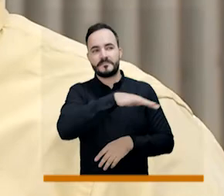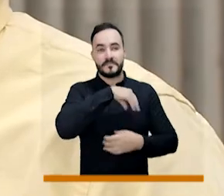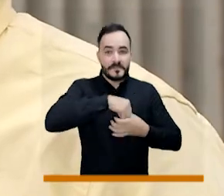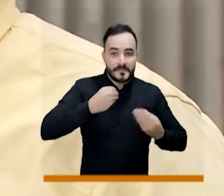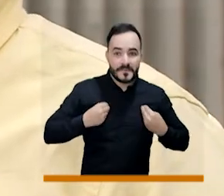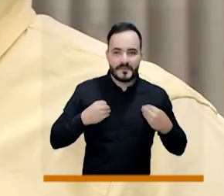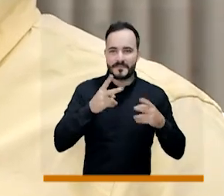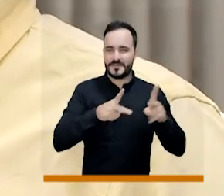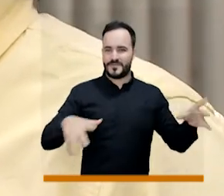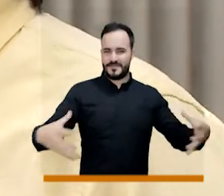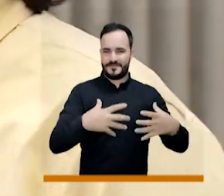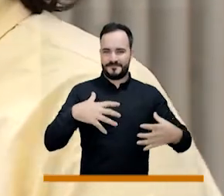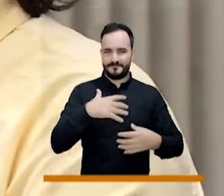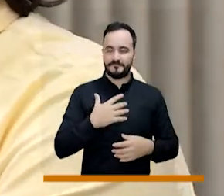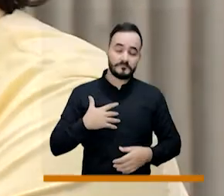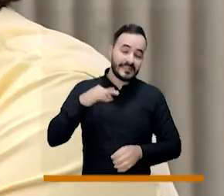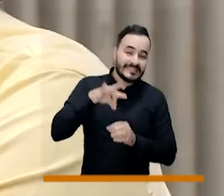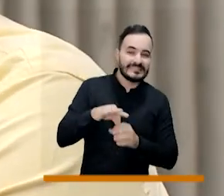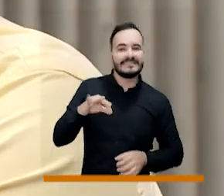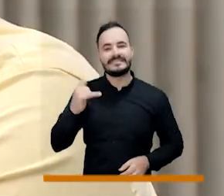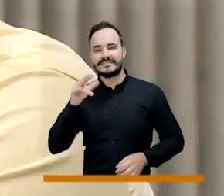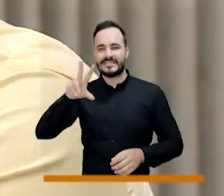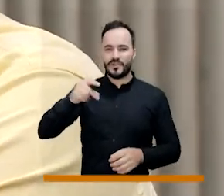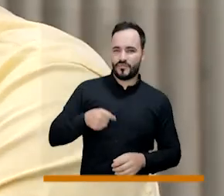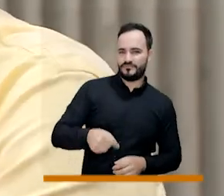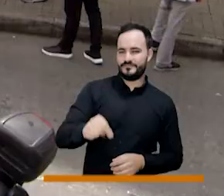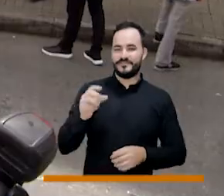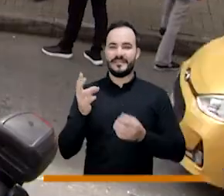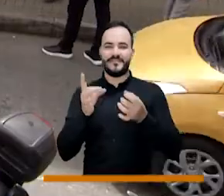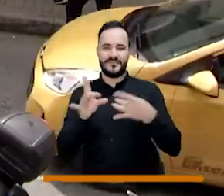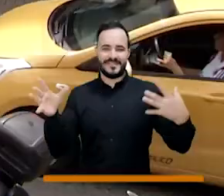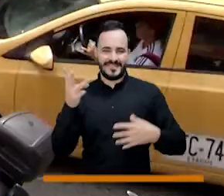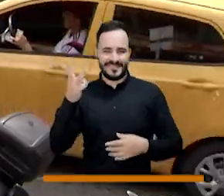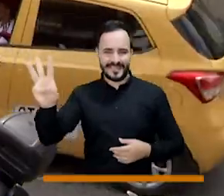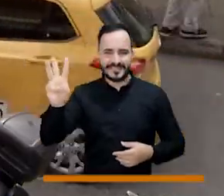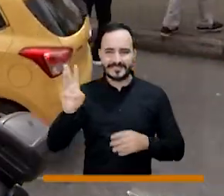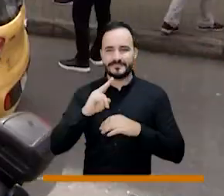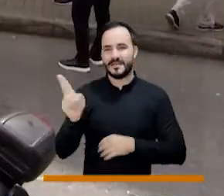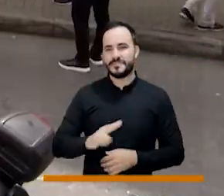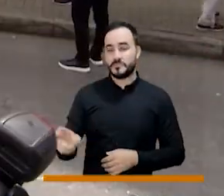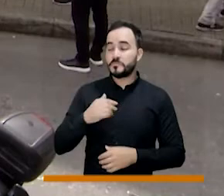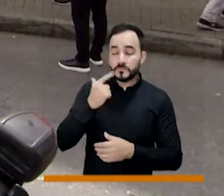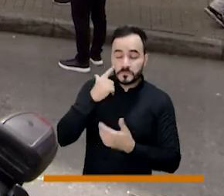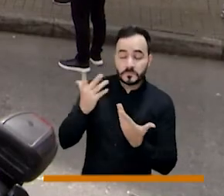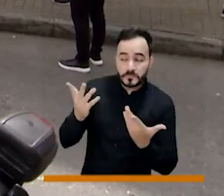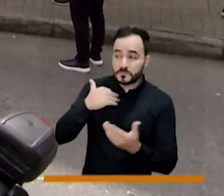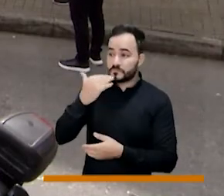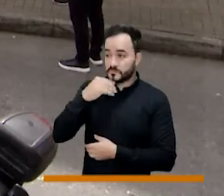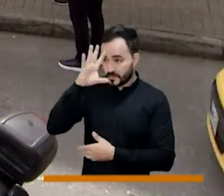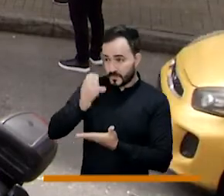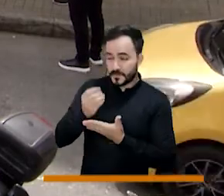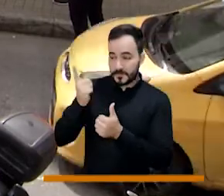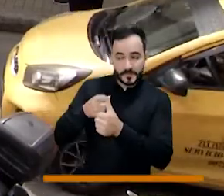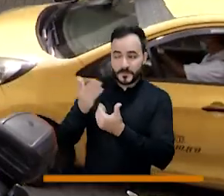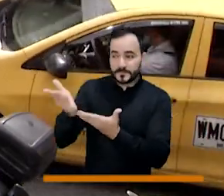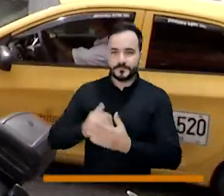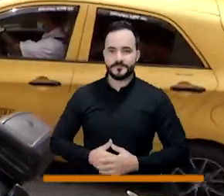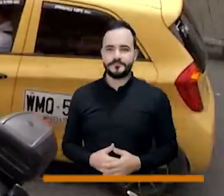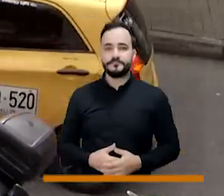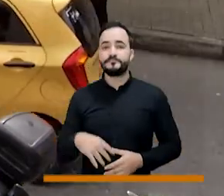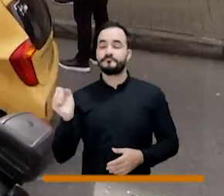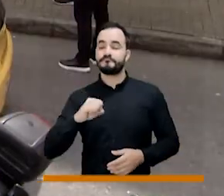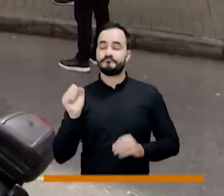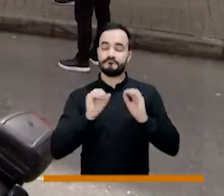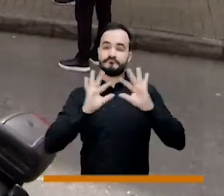las personas de la comunidad. ¿Va a votar o no va a votar el próximo 13 de marzo y por qué? Concejal, arranquemos con su respuesta. Camilo,